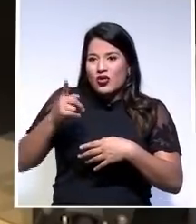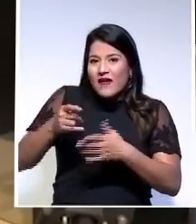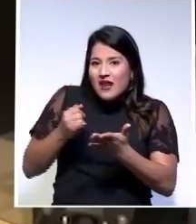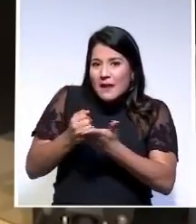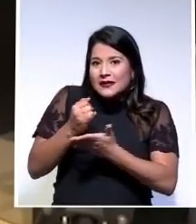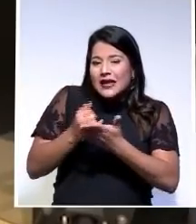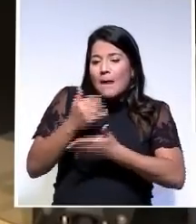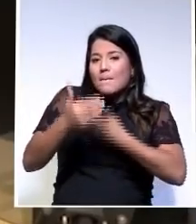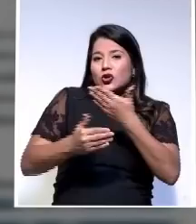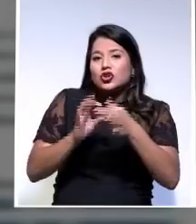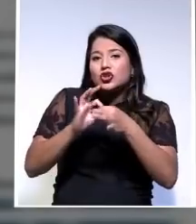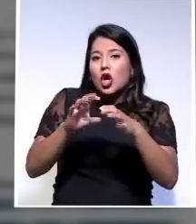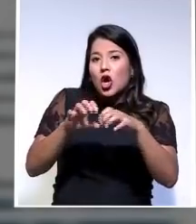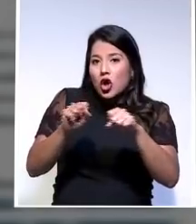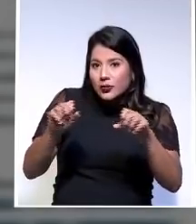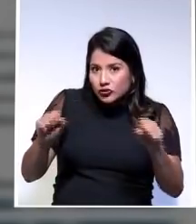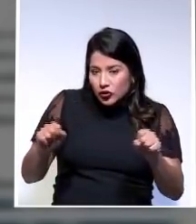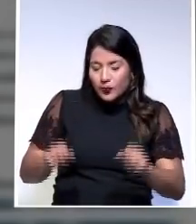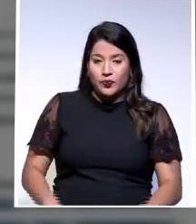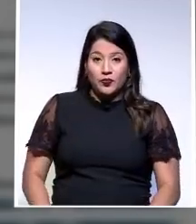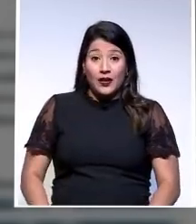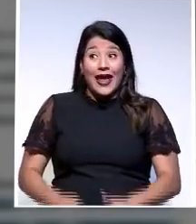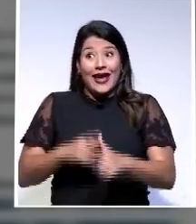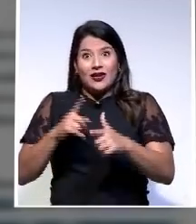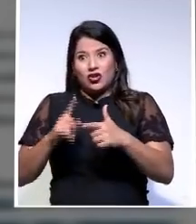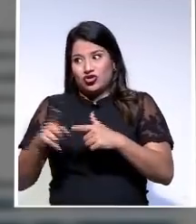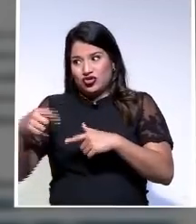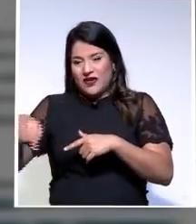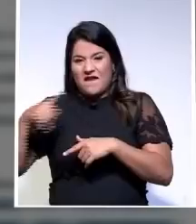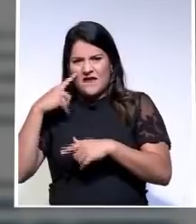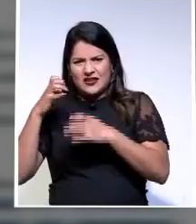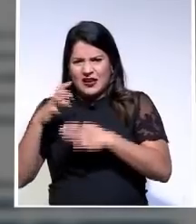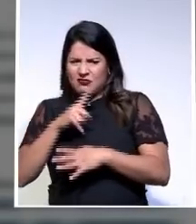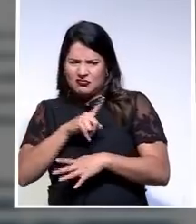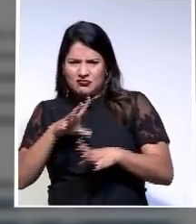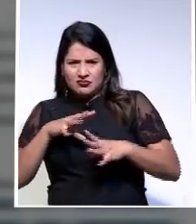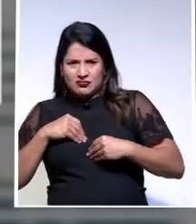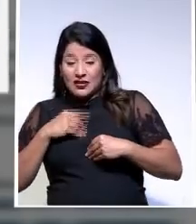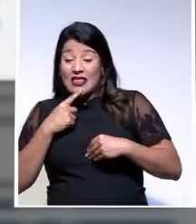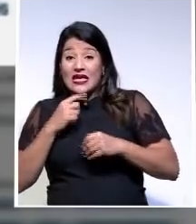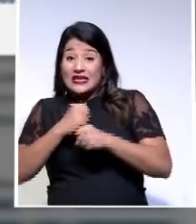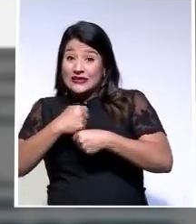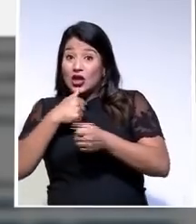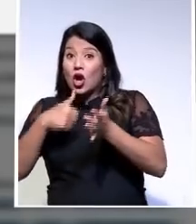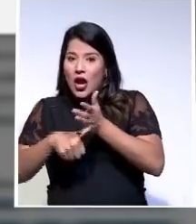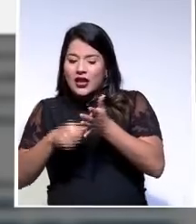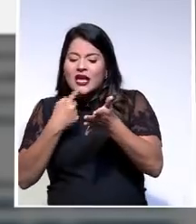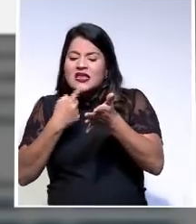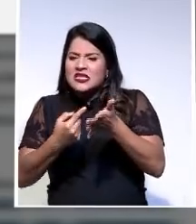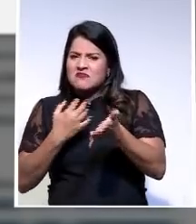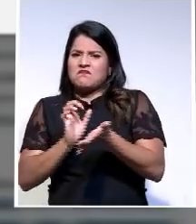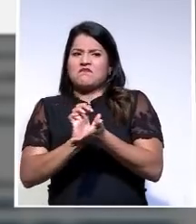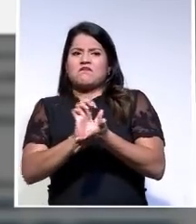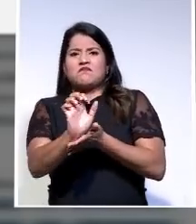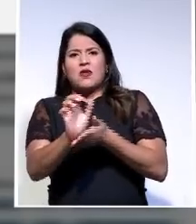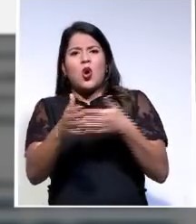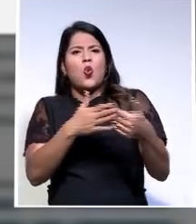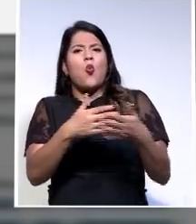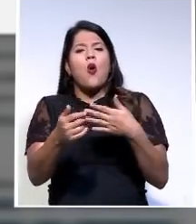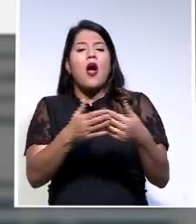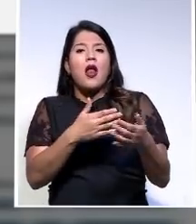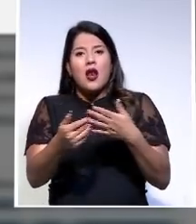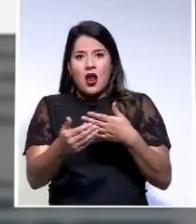o investigaciones en contra de ellos. En el documento aseguran: rechazamos enfáticamente cualquier tipo de acusación temeraria que deje ver la existencia